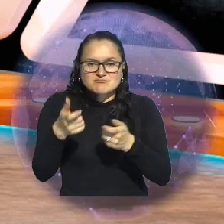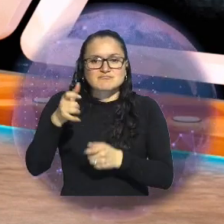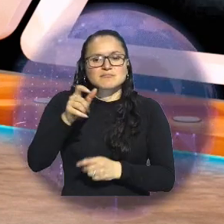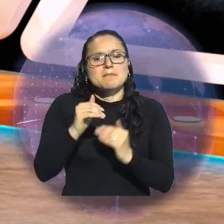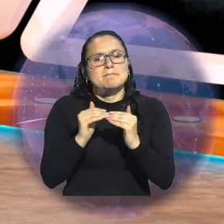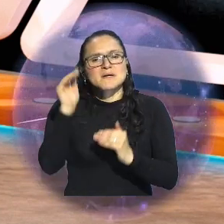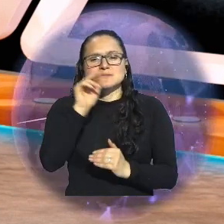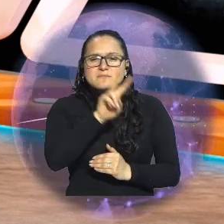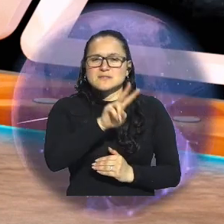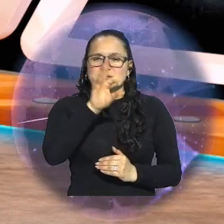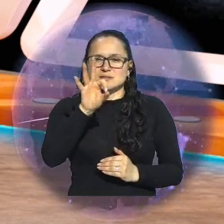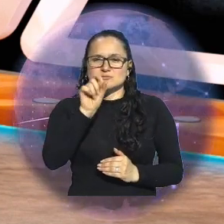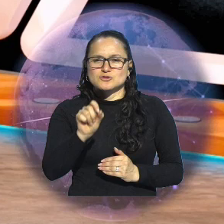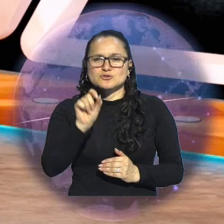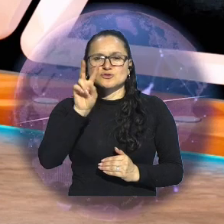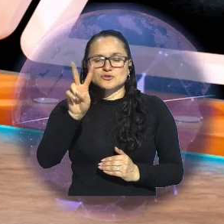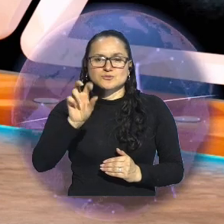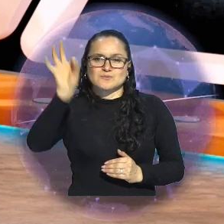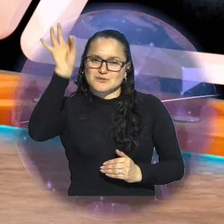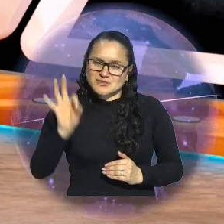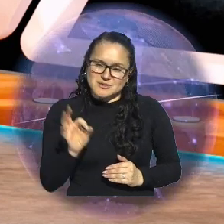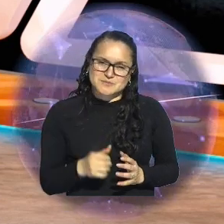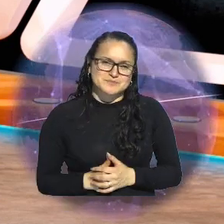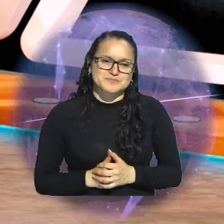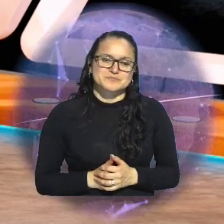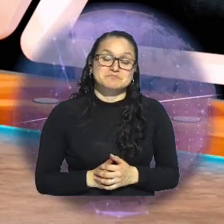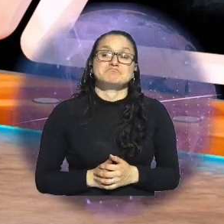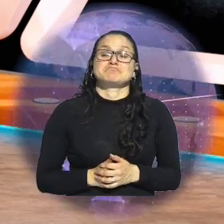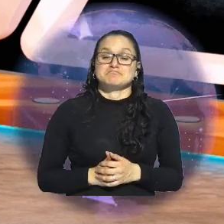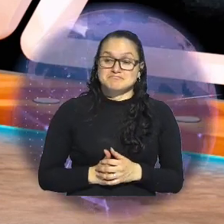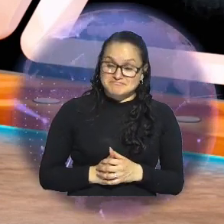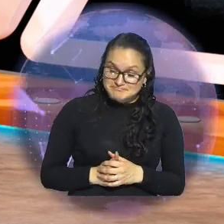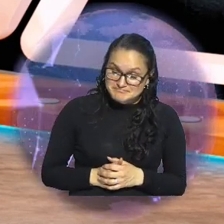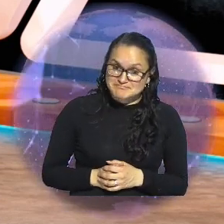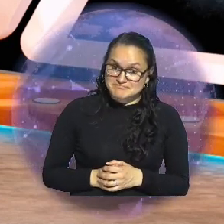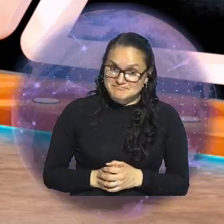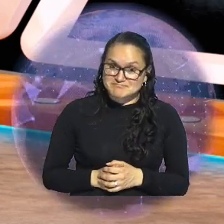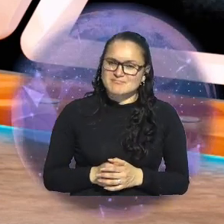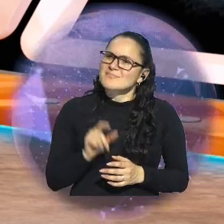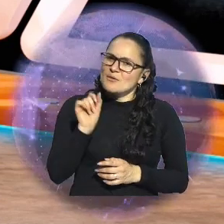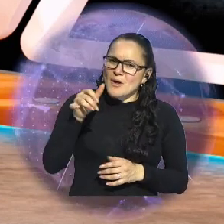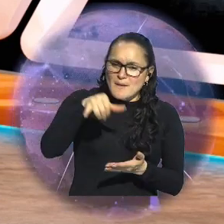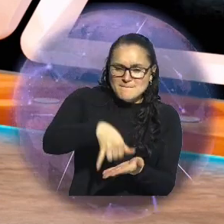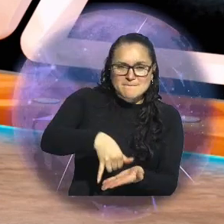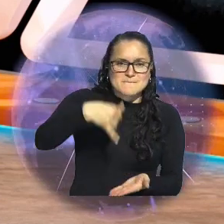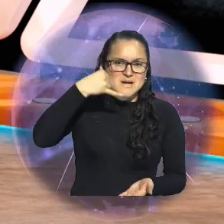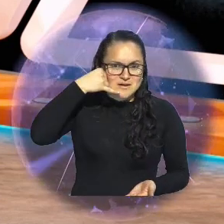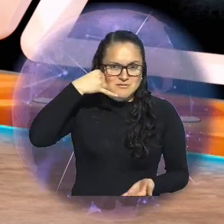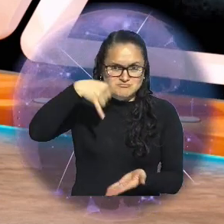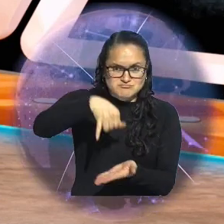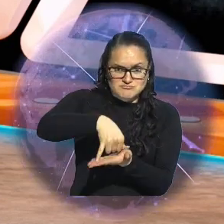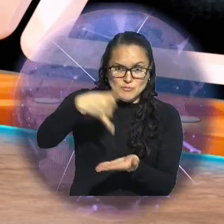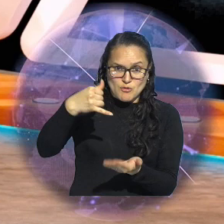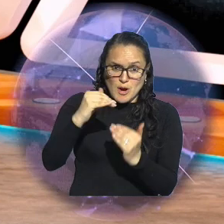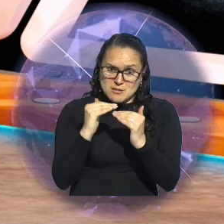23 por todos los comisionados las líneas fijas telefónicas también crecieron en 2019